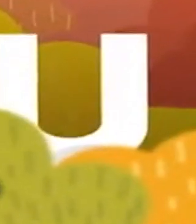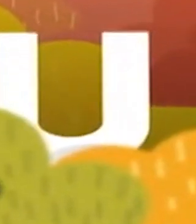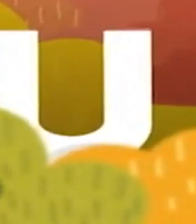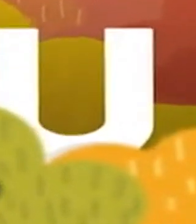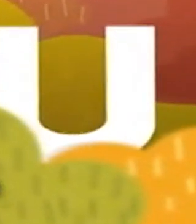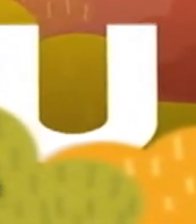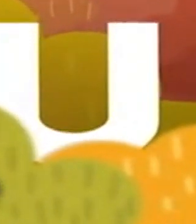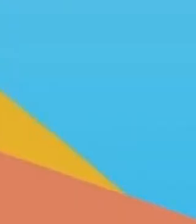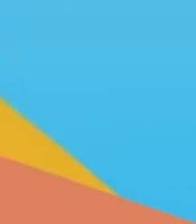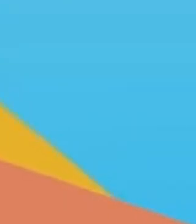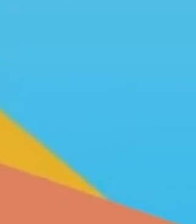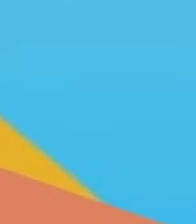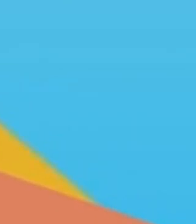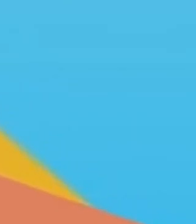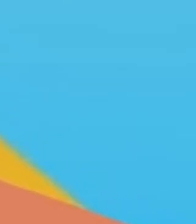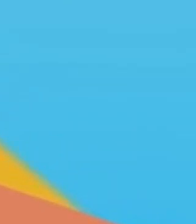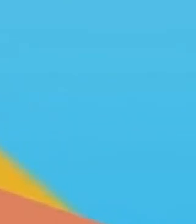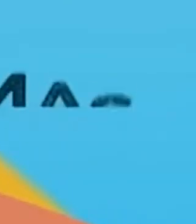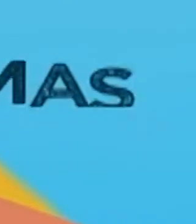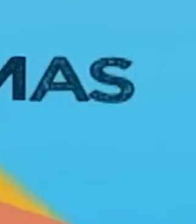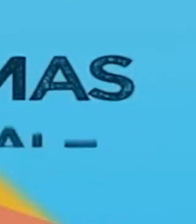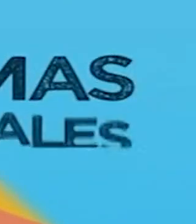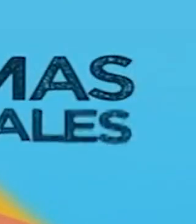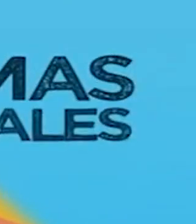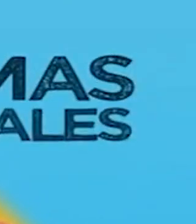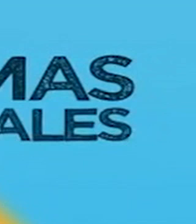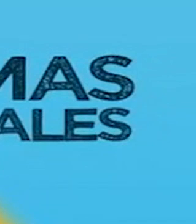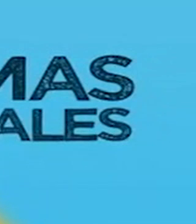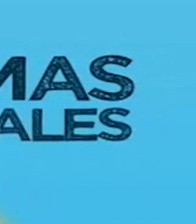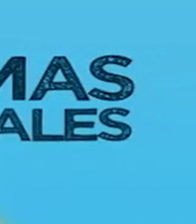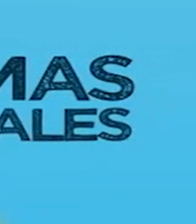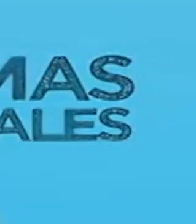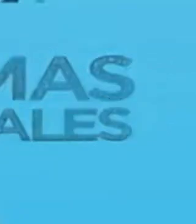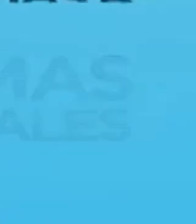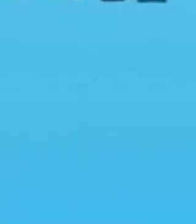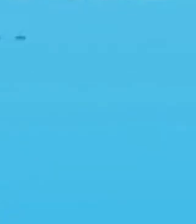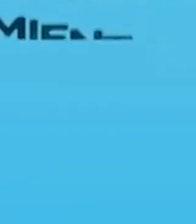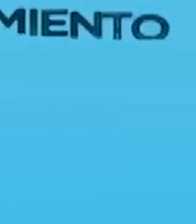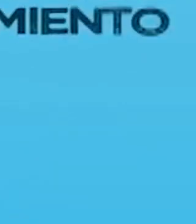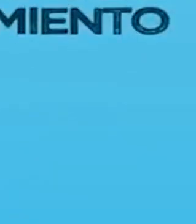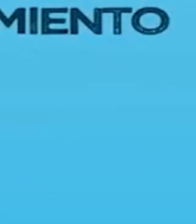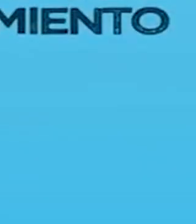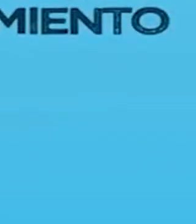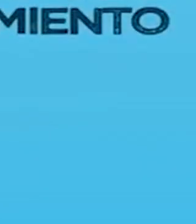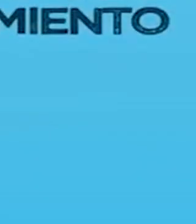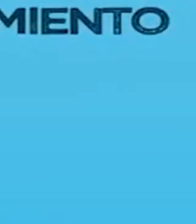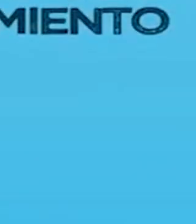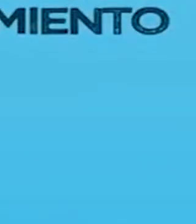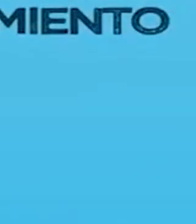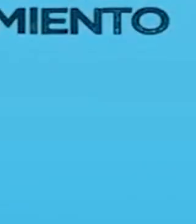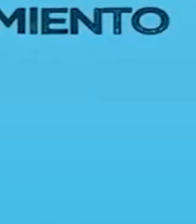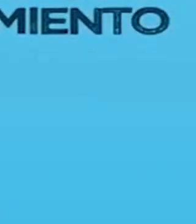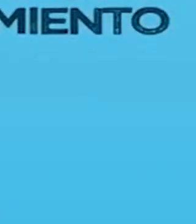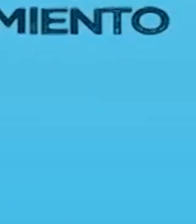grandes áreas: urbanismo, programas habitacionales y gestión de programas de financiamiento.